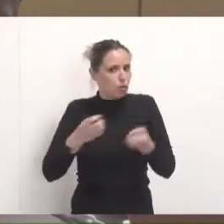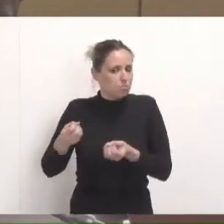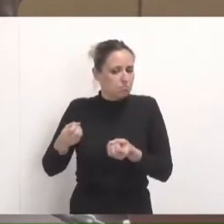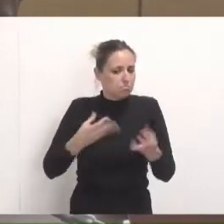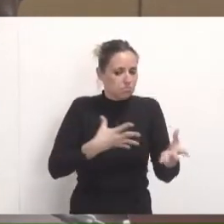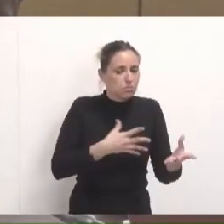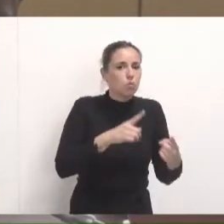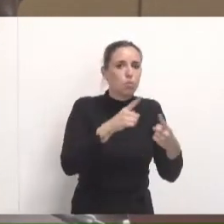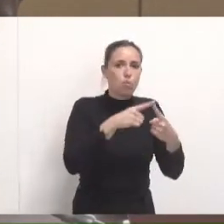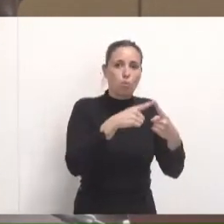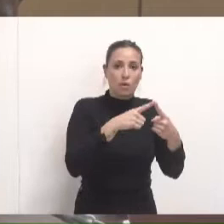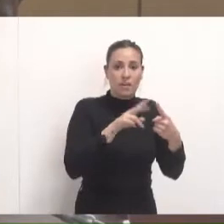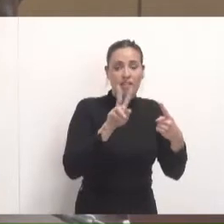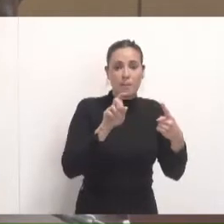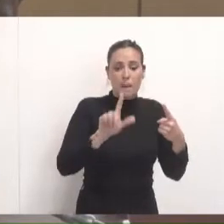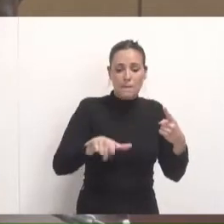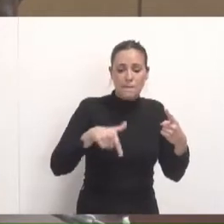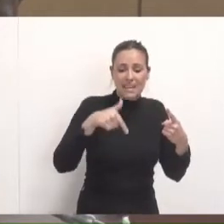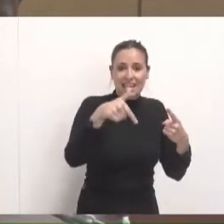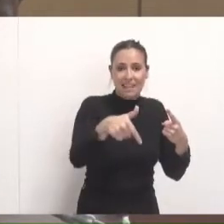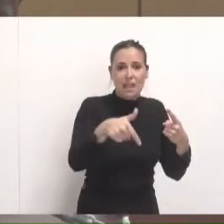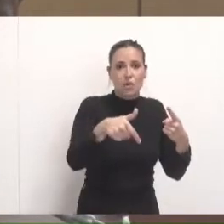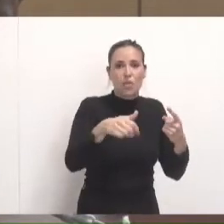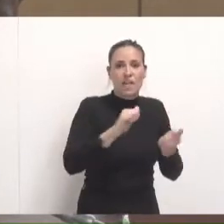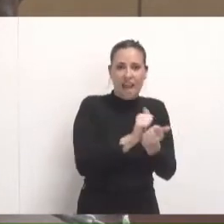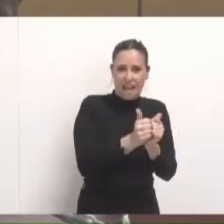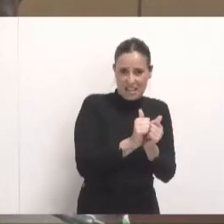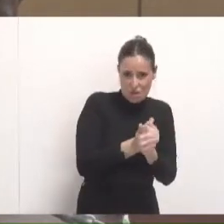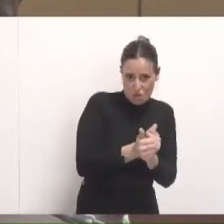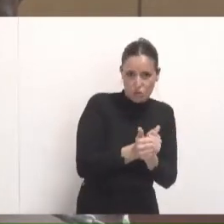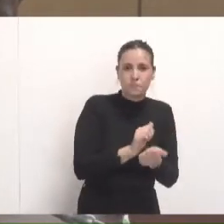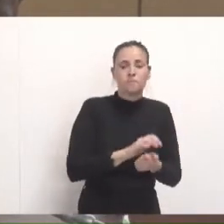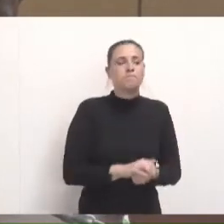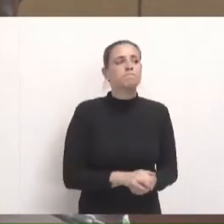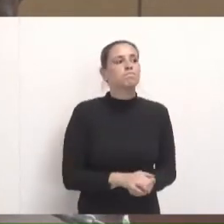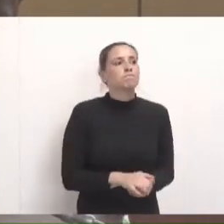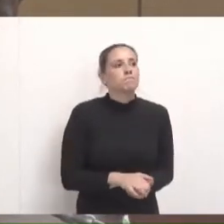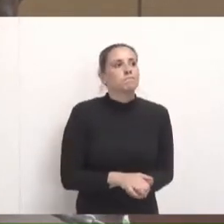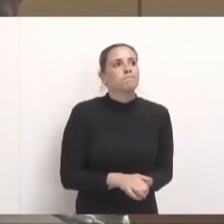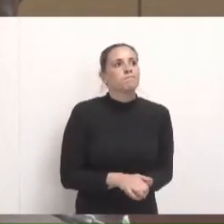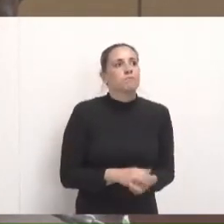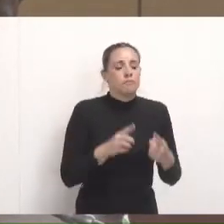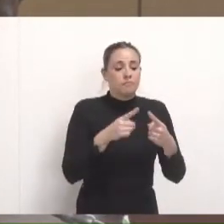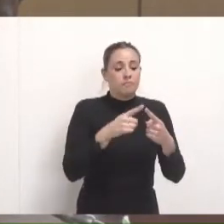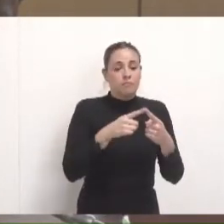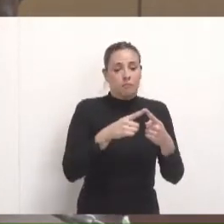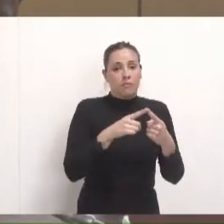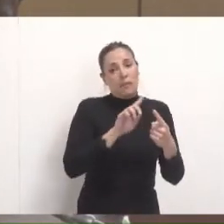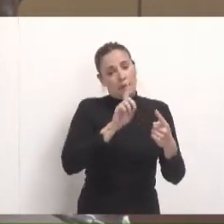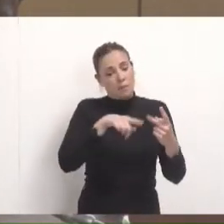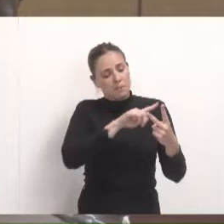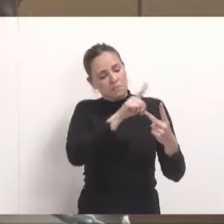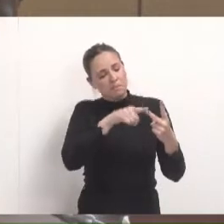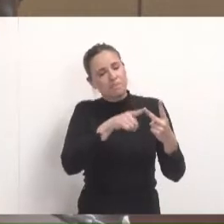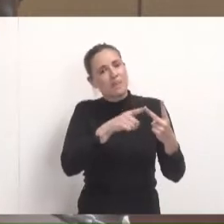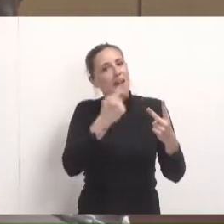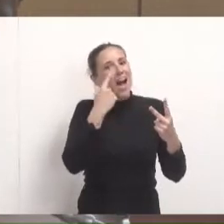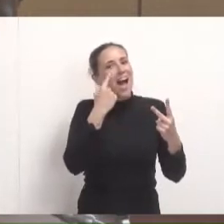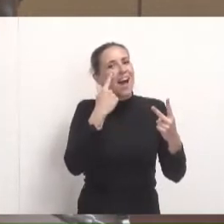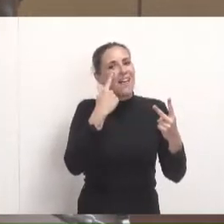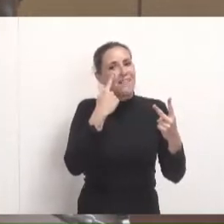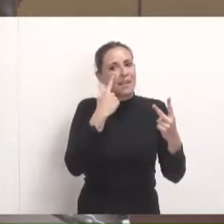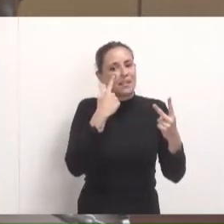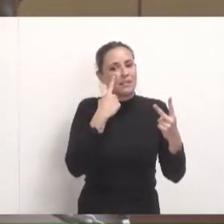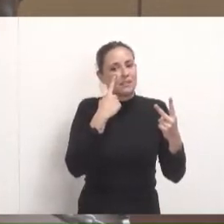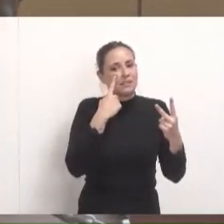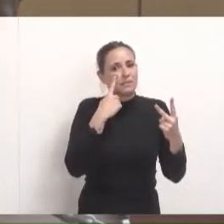relacionada con el vertedero de Arico y, sobre todo, con el tratamiento que se estaba llevando